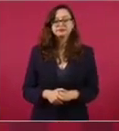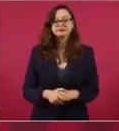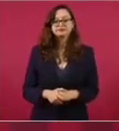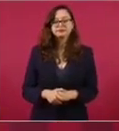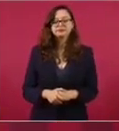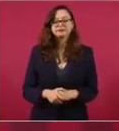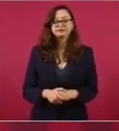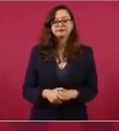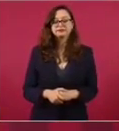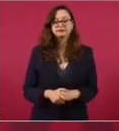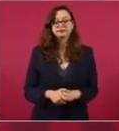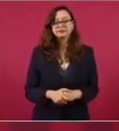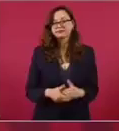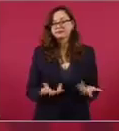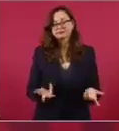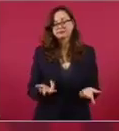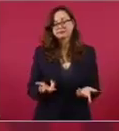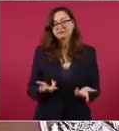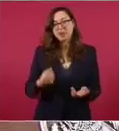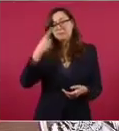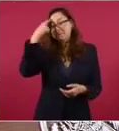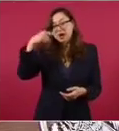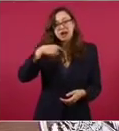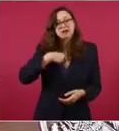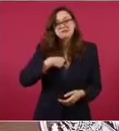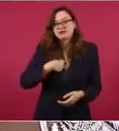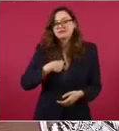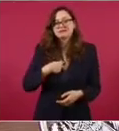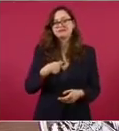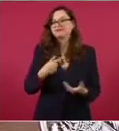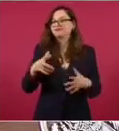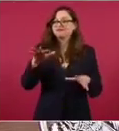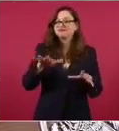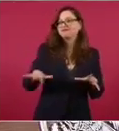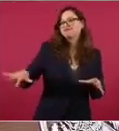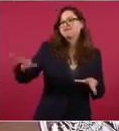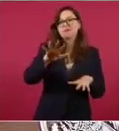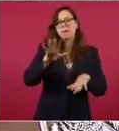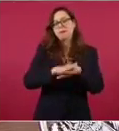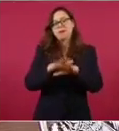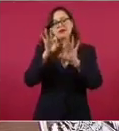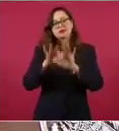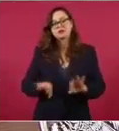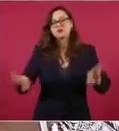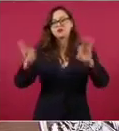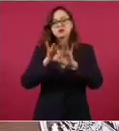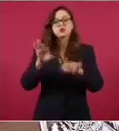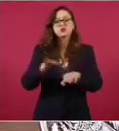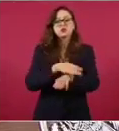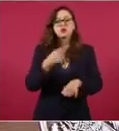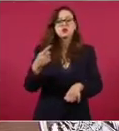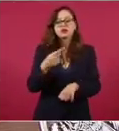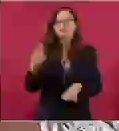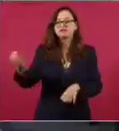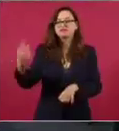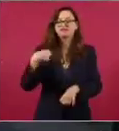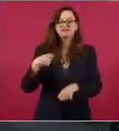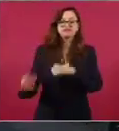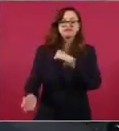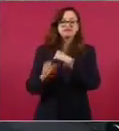son lo más importante, pues, es lo que me sostiene, claro, es lo que me da